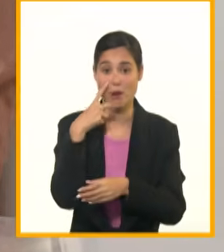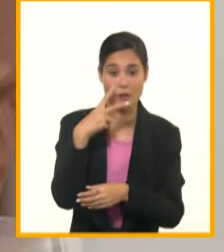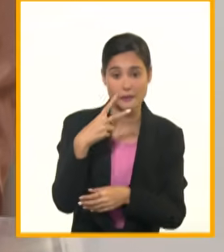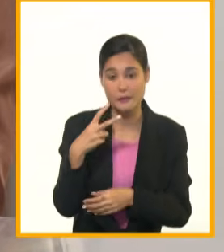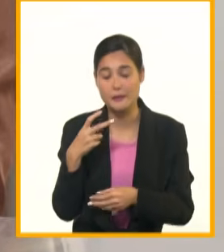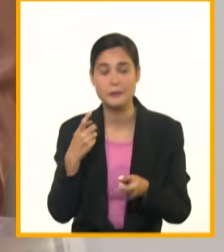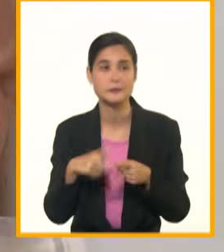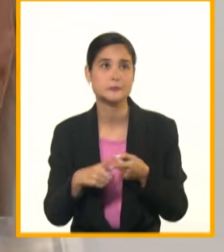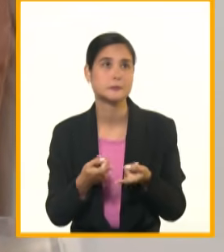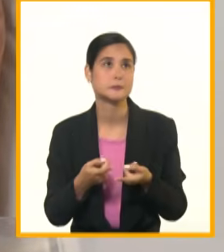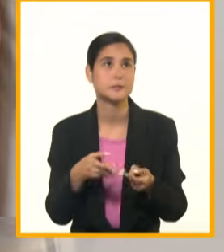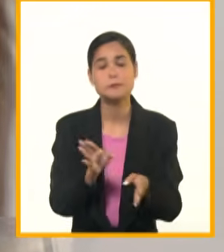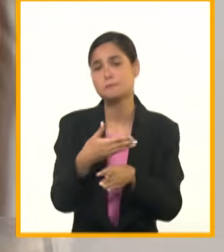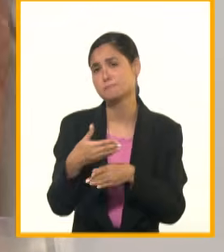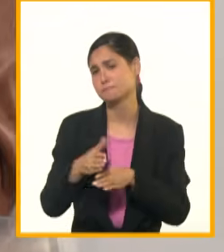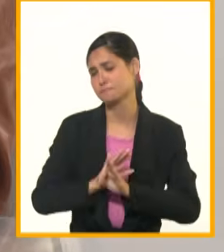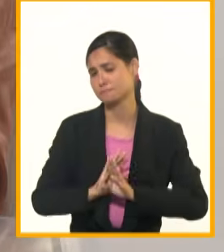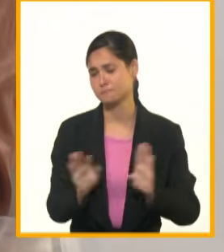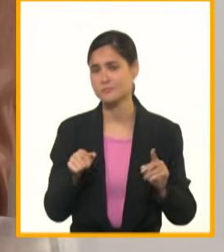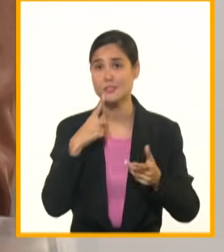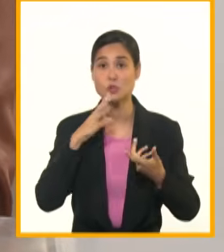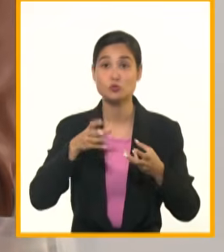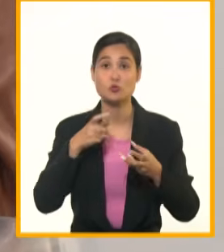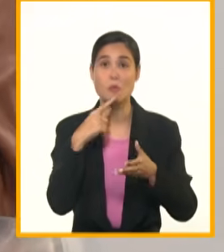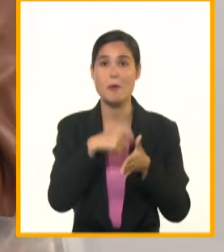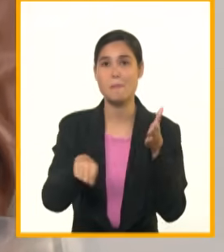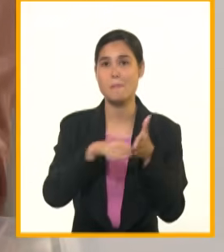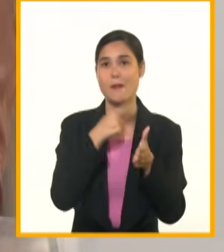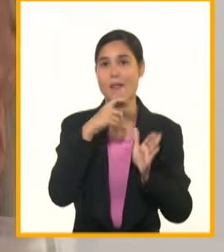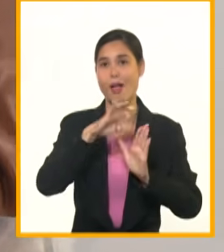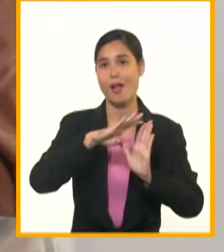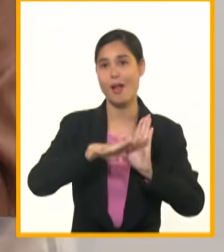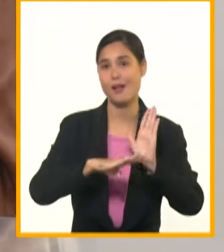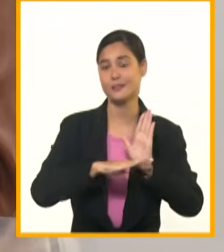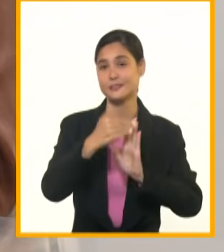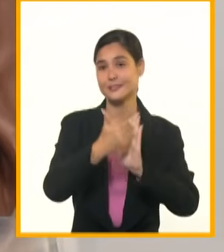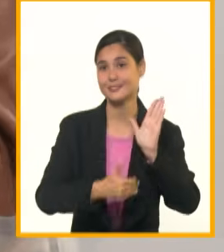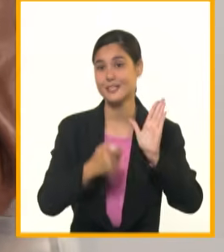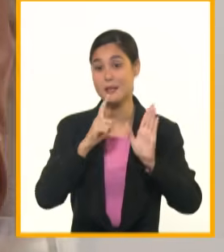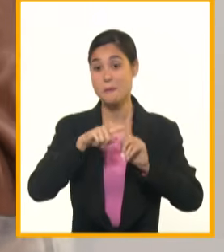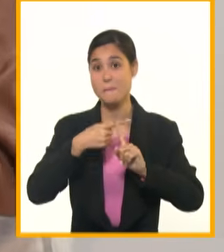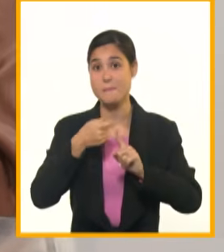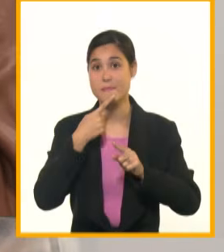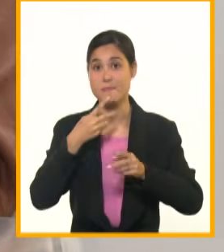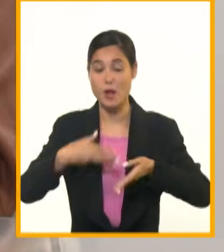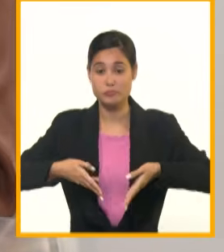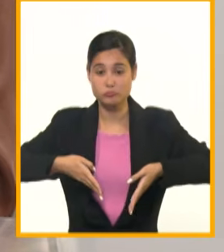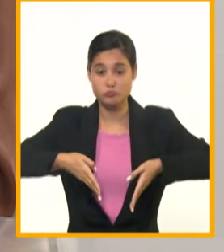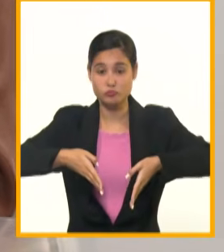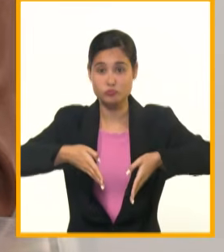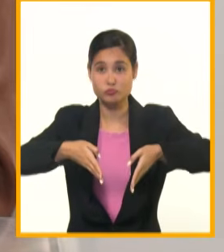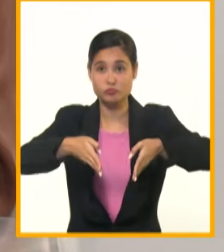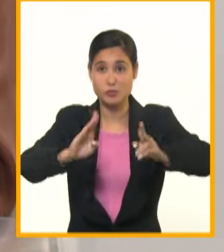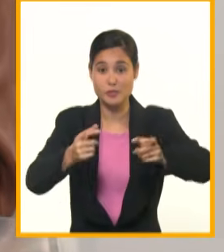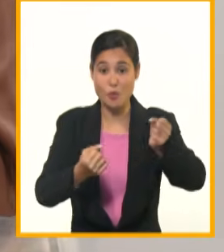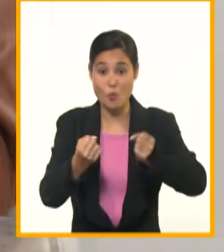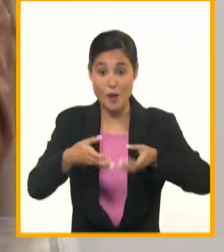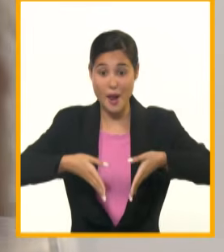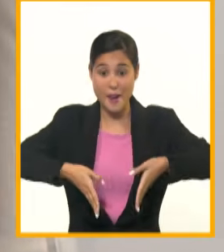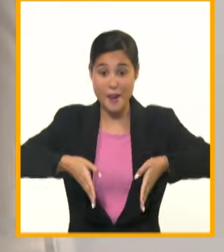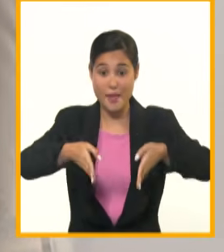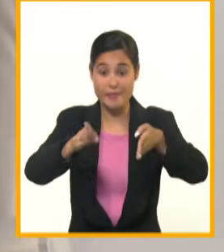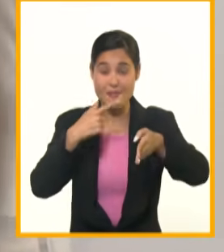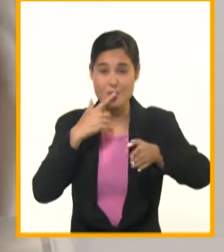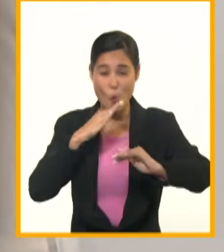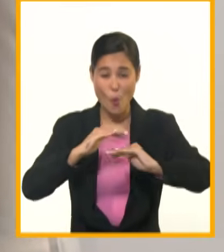decir que una infraestructura con sus carreteras, con sus caminos, con su electricidad, con